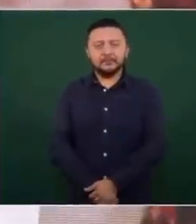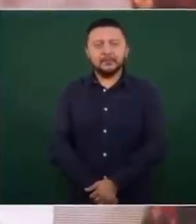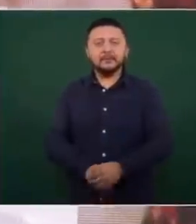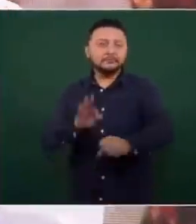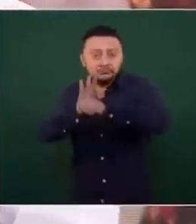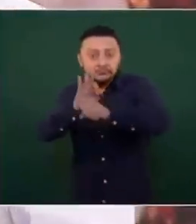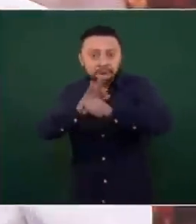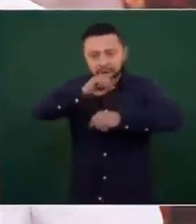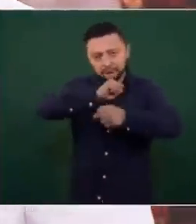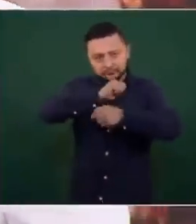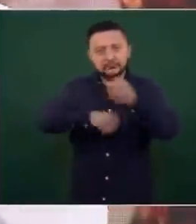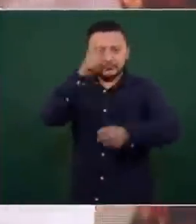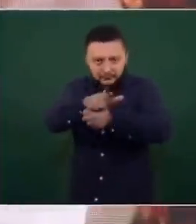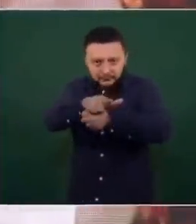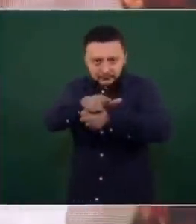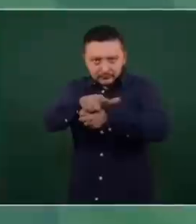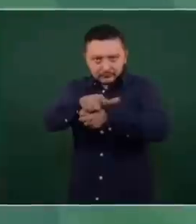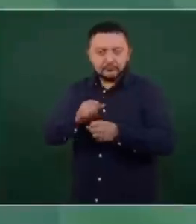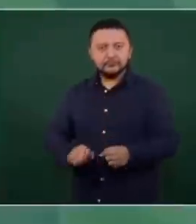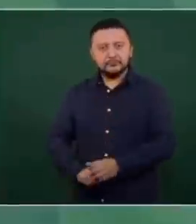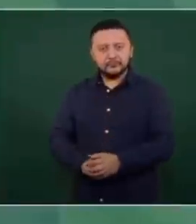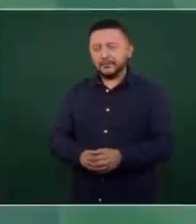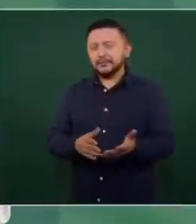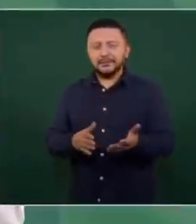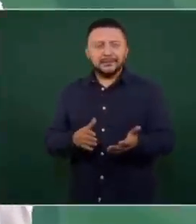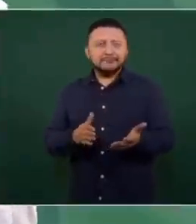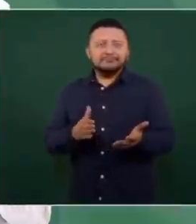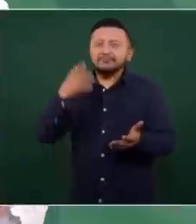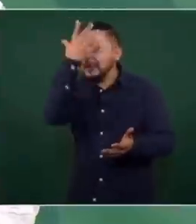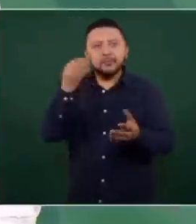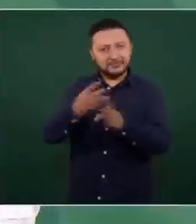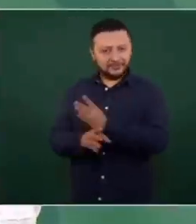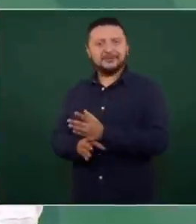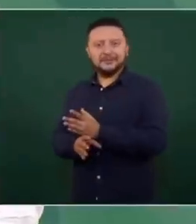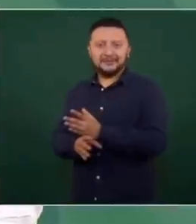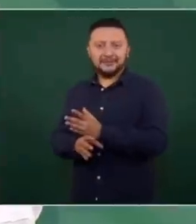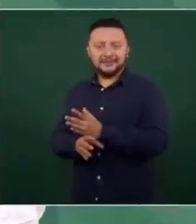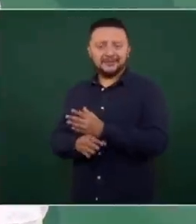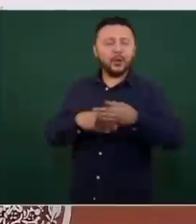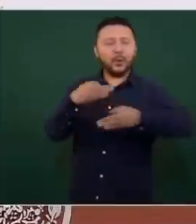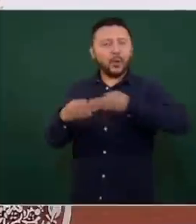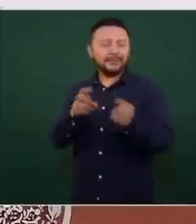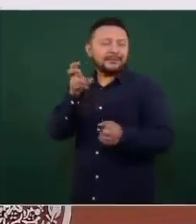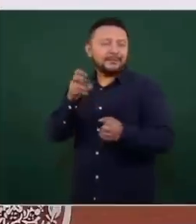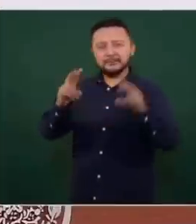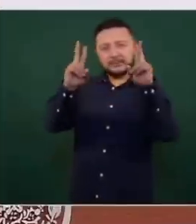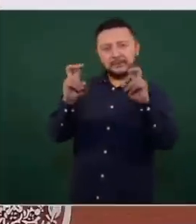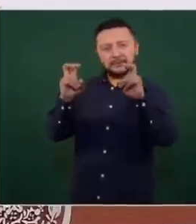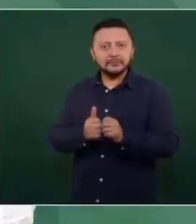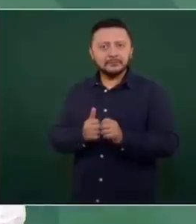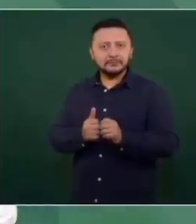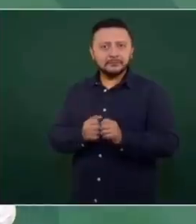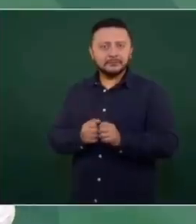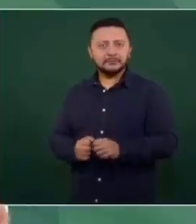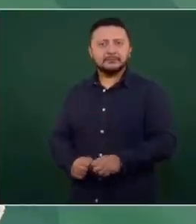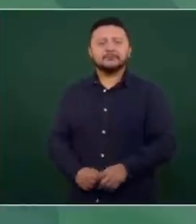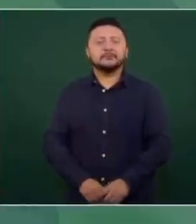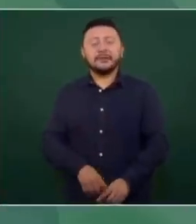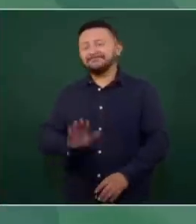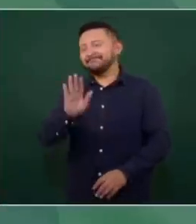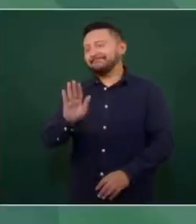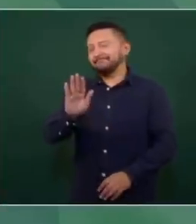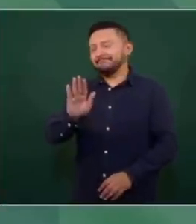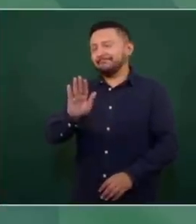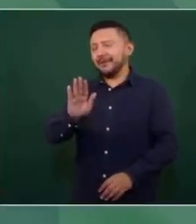la protección de los animales. Muy nobles todas estas causas.